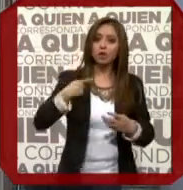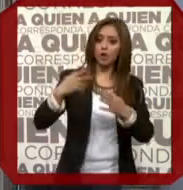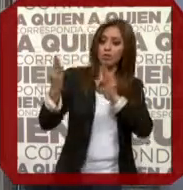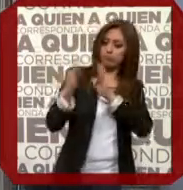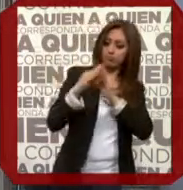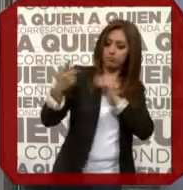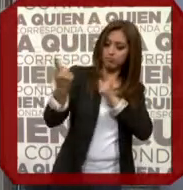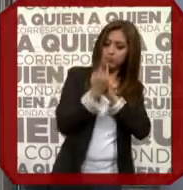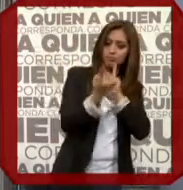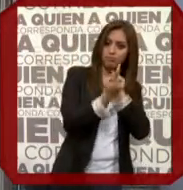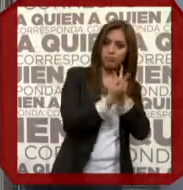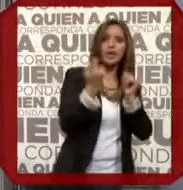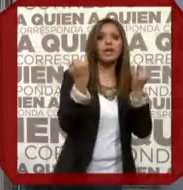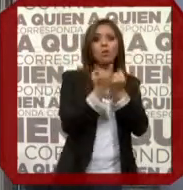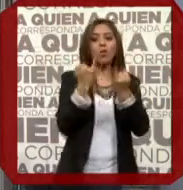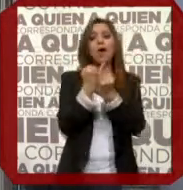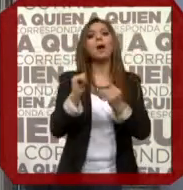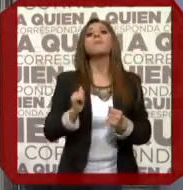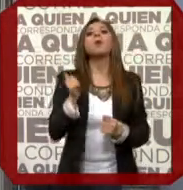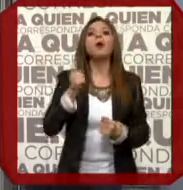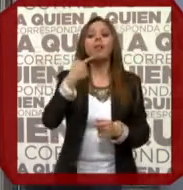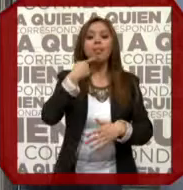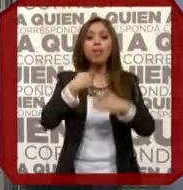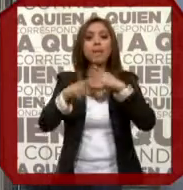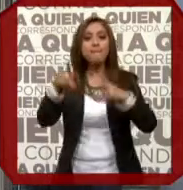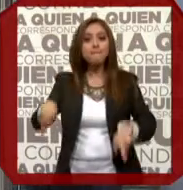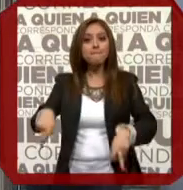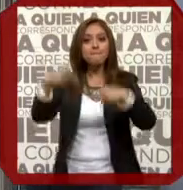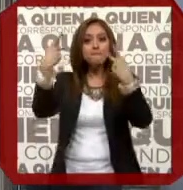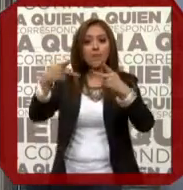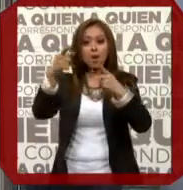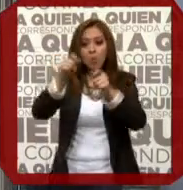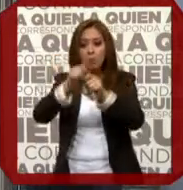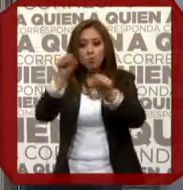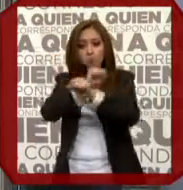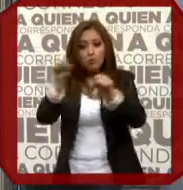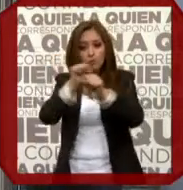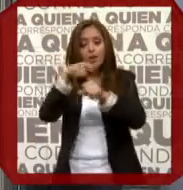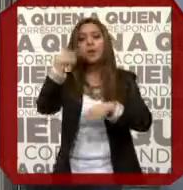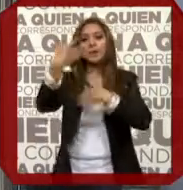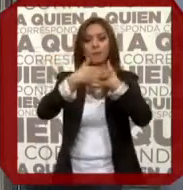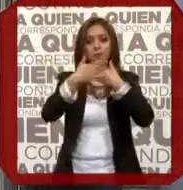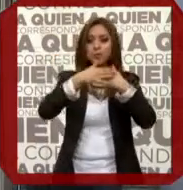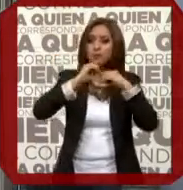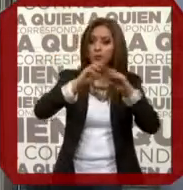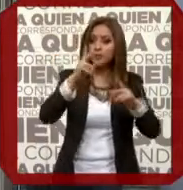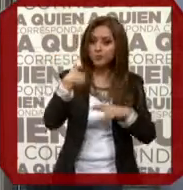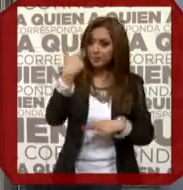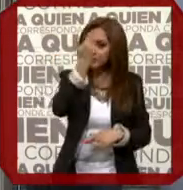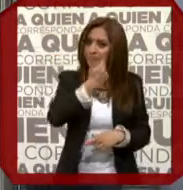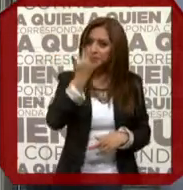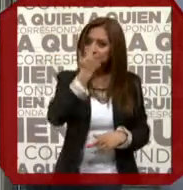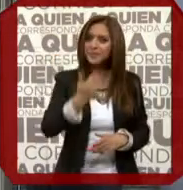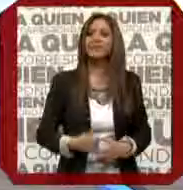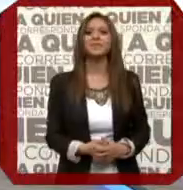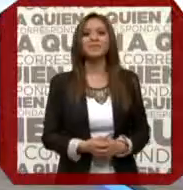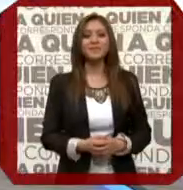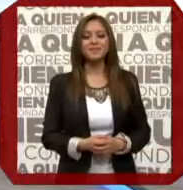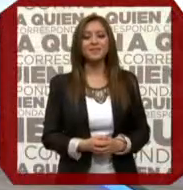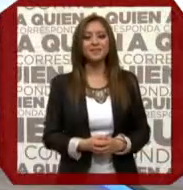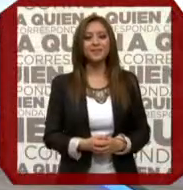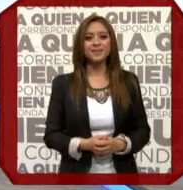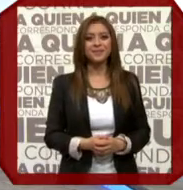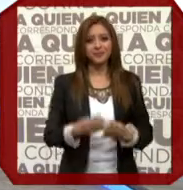también aprovecho para denunciarnos que estaban vendiendo de manera ilícita pirotecnia. Ya tenemos los datos y más adelante lo estaremos checando. Muy bien.